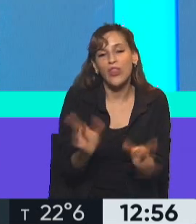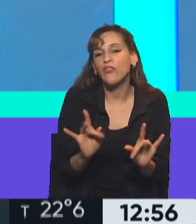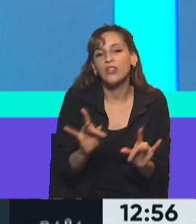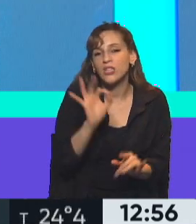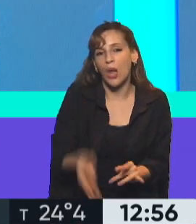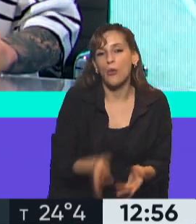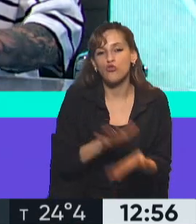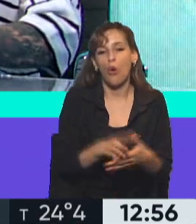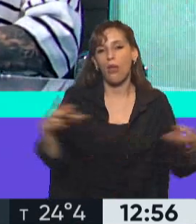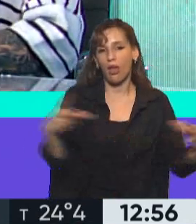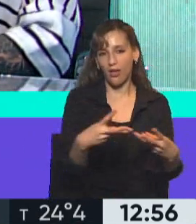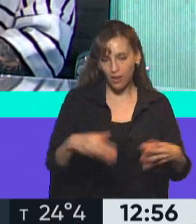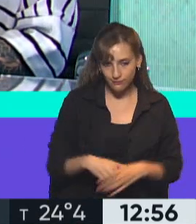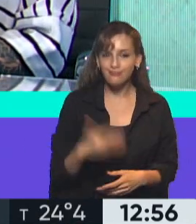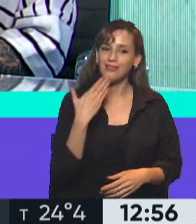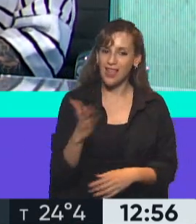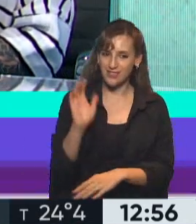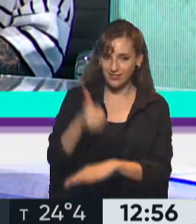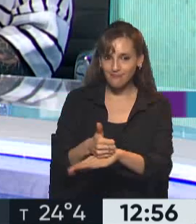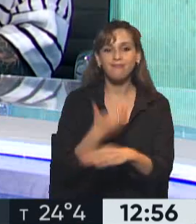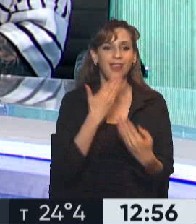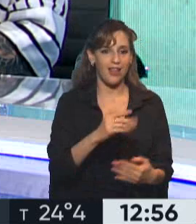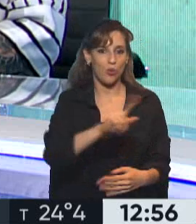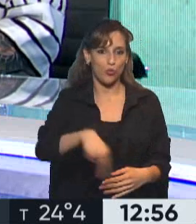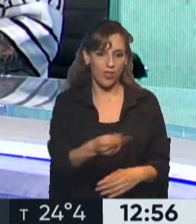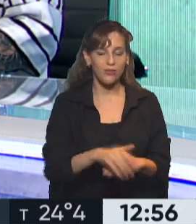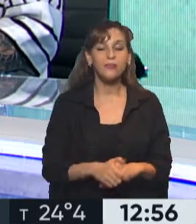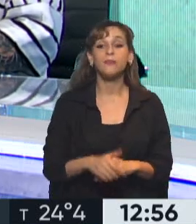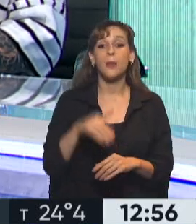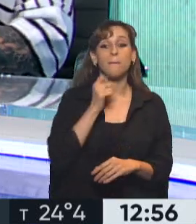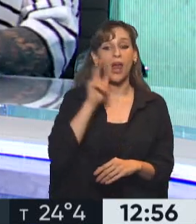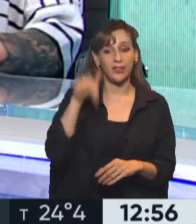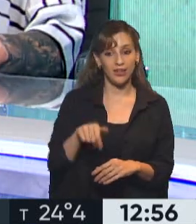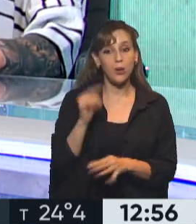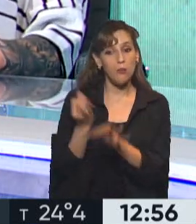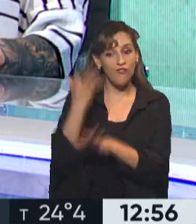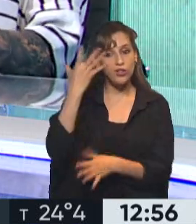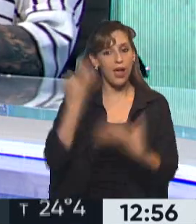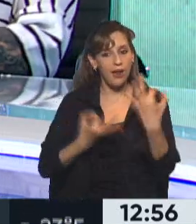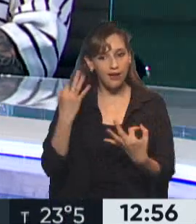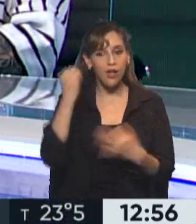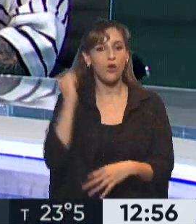conflicto. Gracias, Martín, por venir. Gracias a usted por la invitación. Muchas invitación. gracias, un placer. Es Martín Epstein, es analista económico del CEPA. Ahora